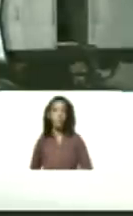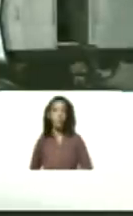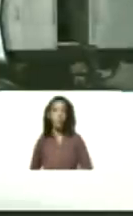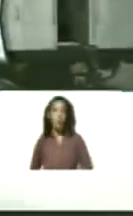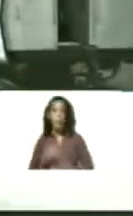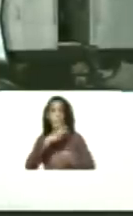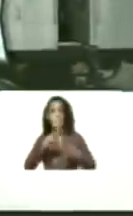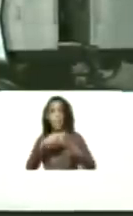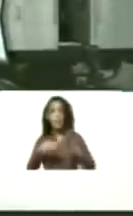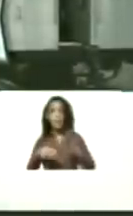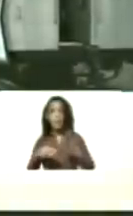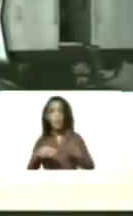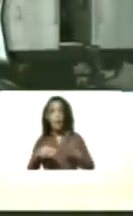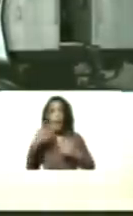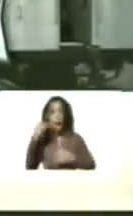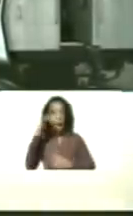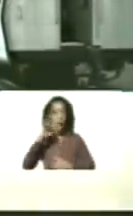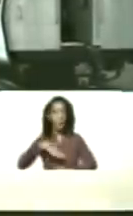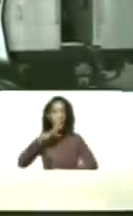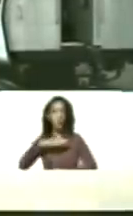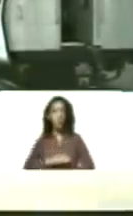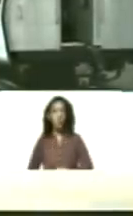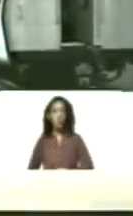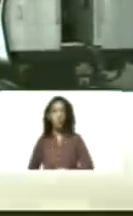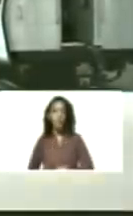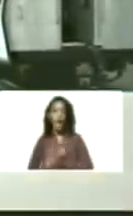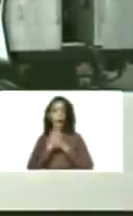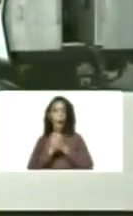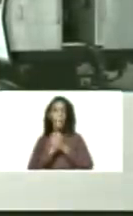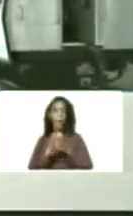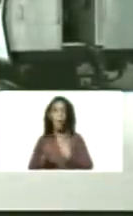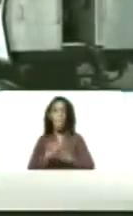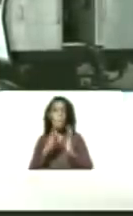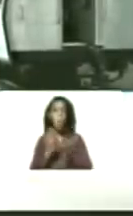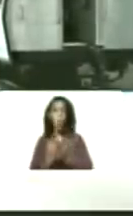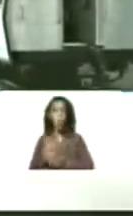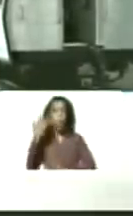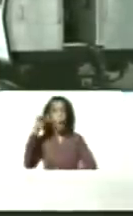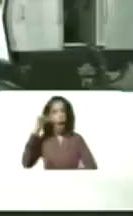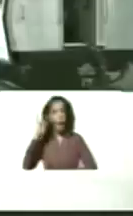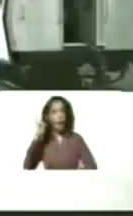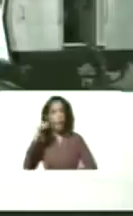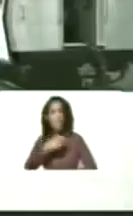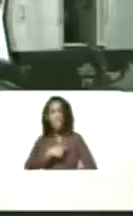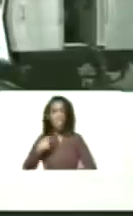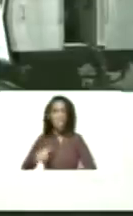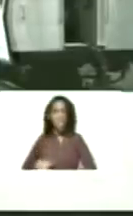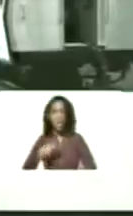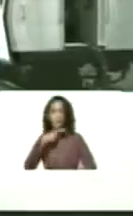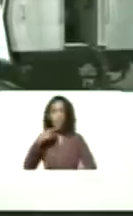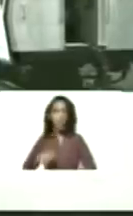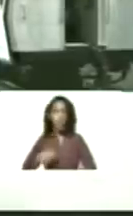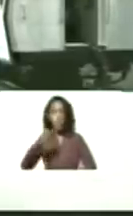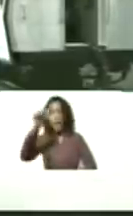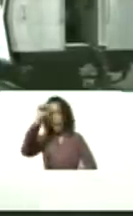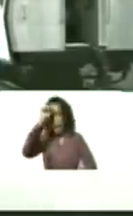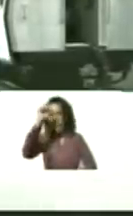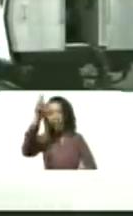materias primas tenemos, amigos en el mundo tenemos, China, Rusia, India,